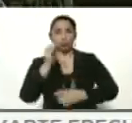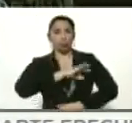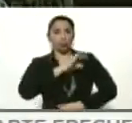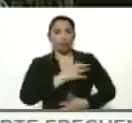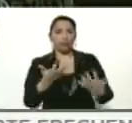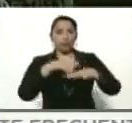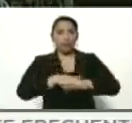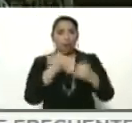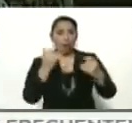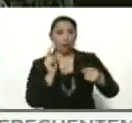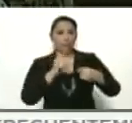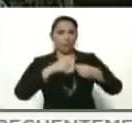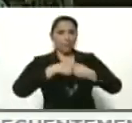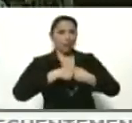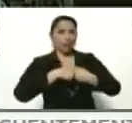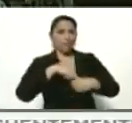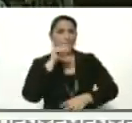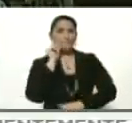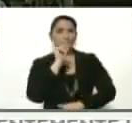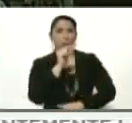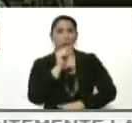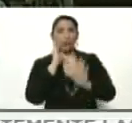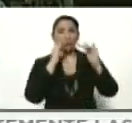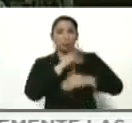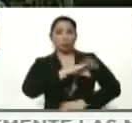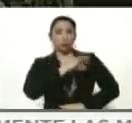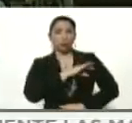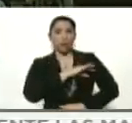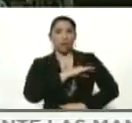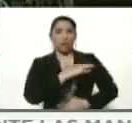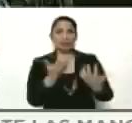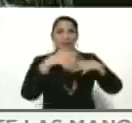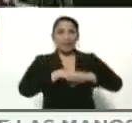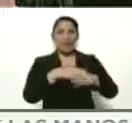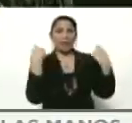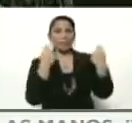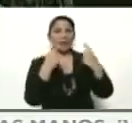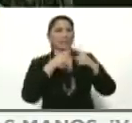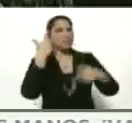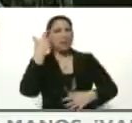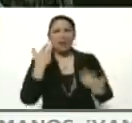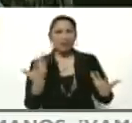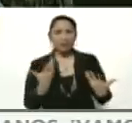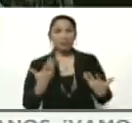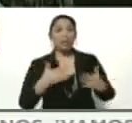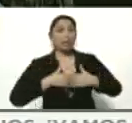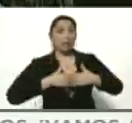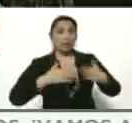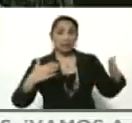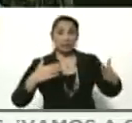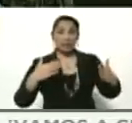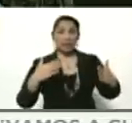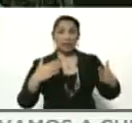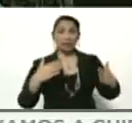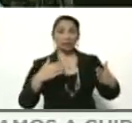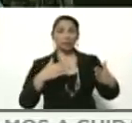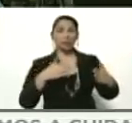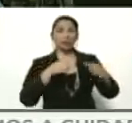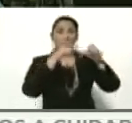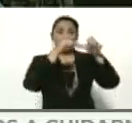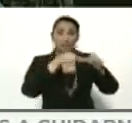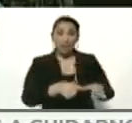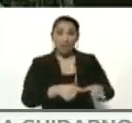estamos incorporando puestos de atención social integral de campaña. ¿Para qué? Bueno, para garantizar la estadía de todos los